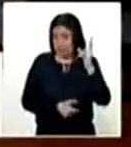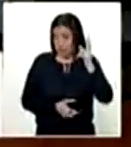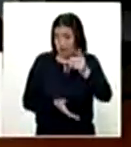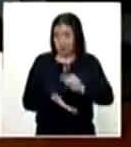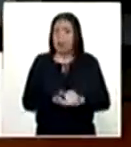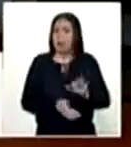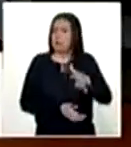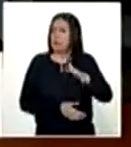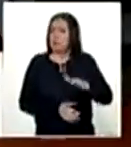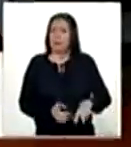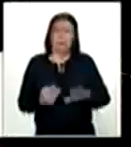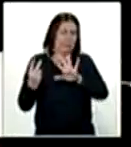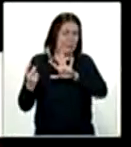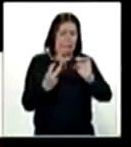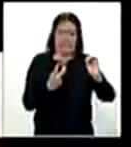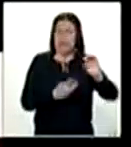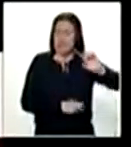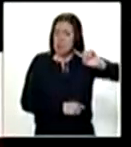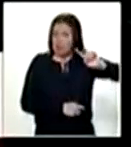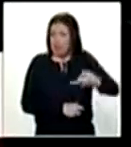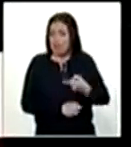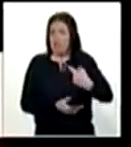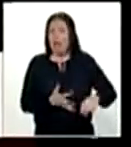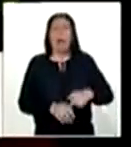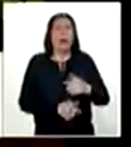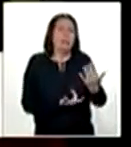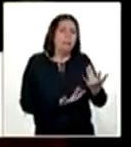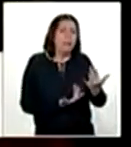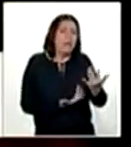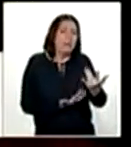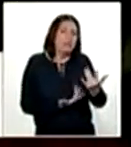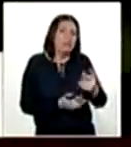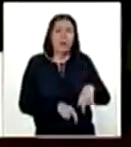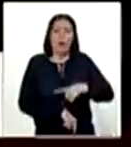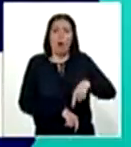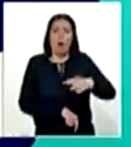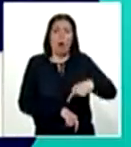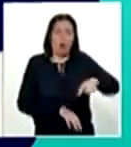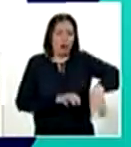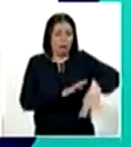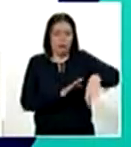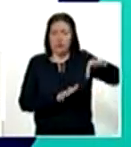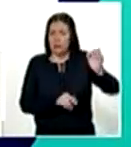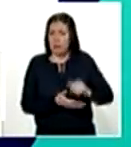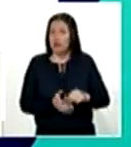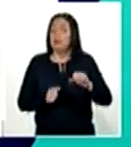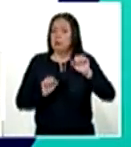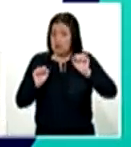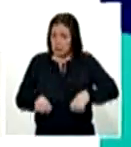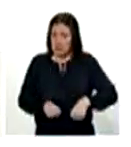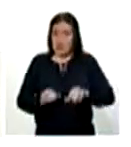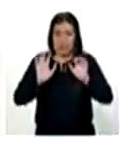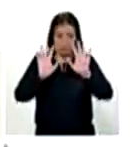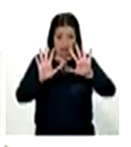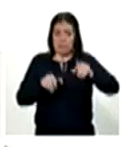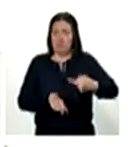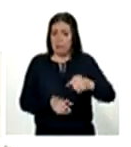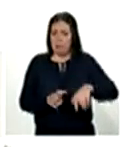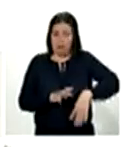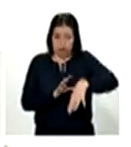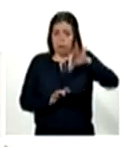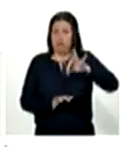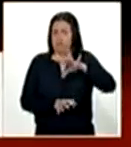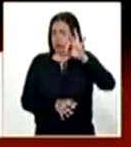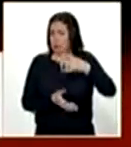casi 700.000 fanáticos los que esperaron por horas los resultados del sorteo. Sin embargo, solo 10.000 fueron los afortunados y a pesar de